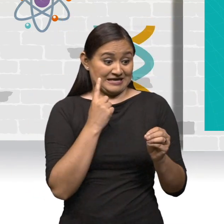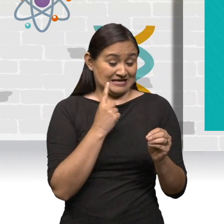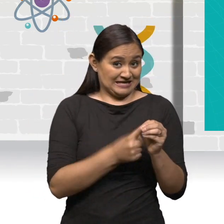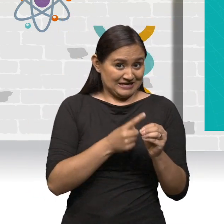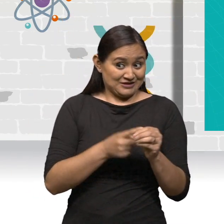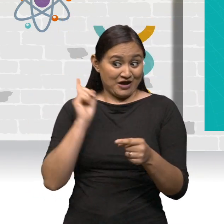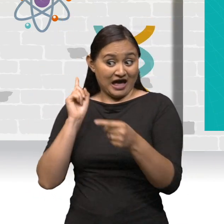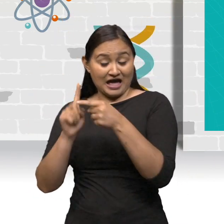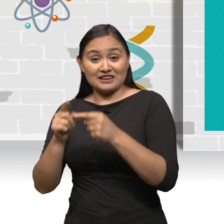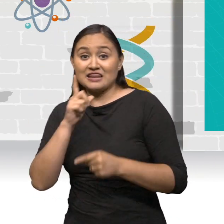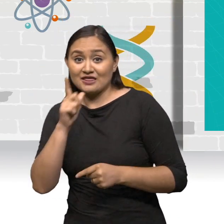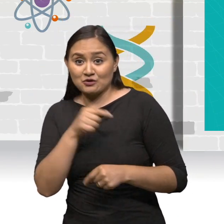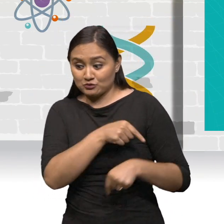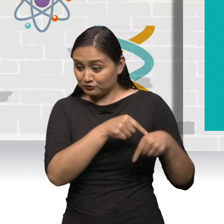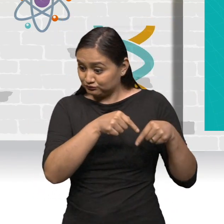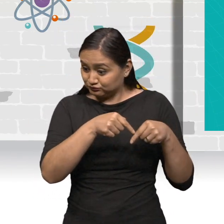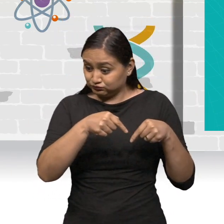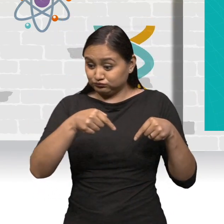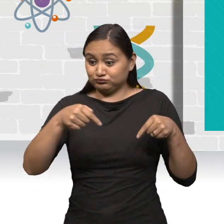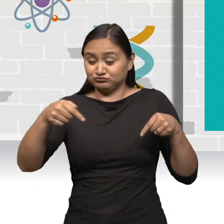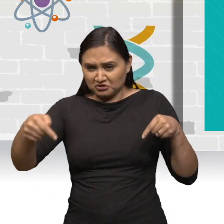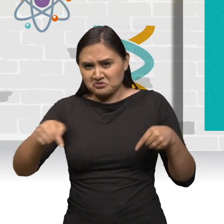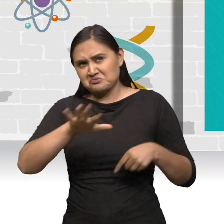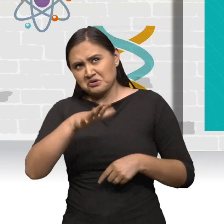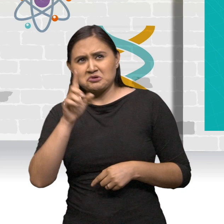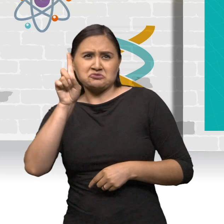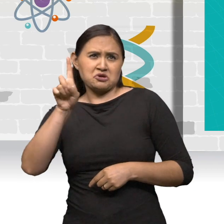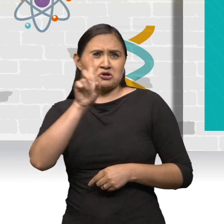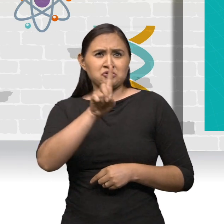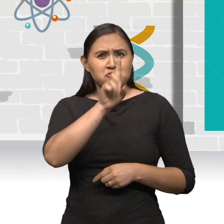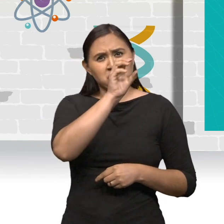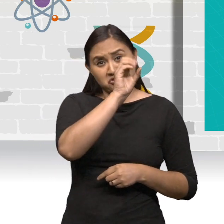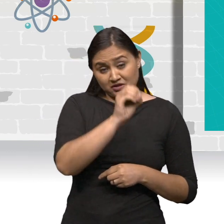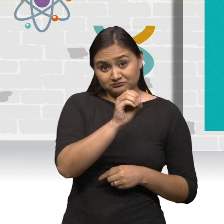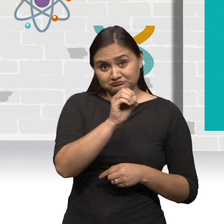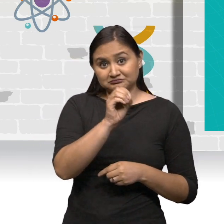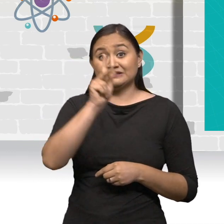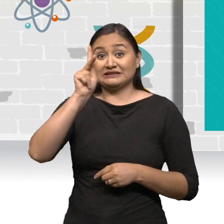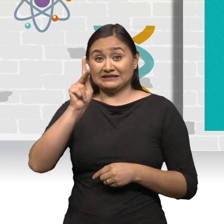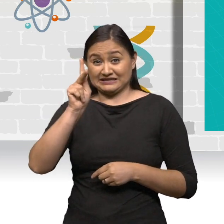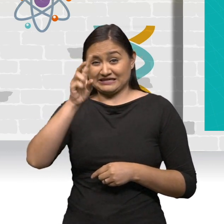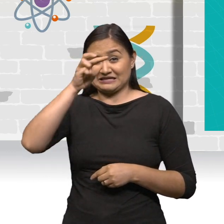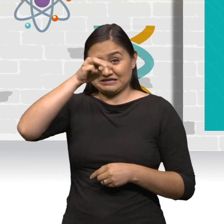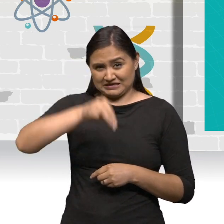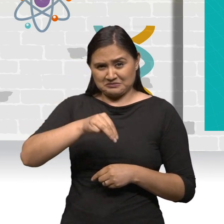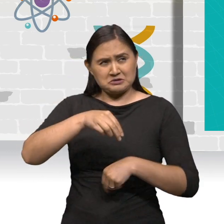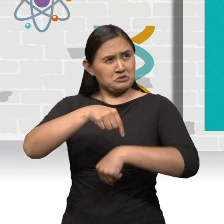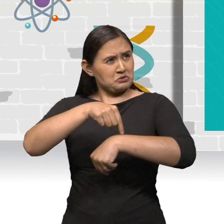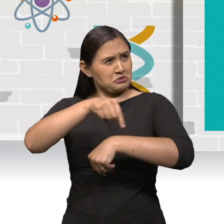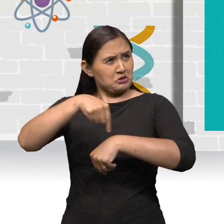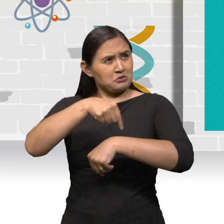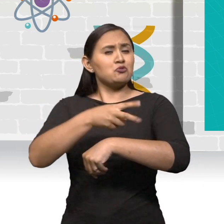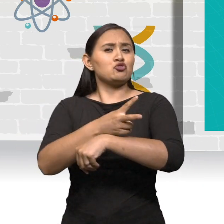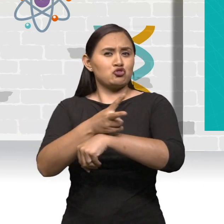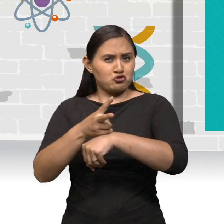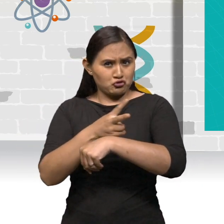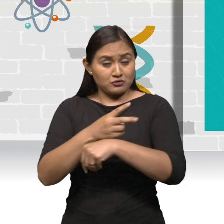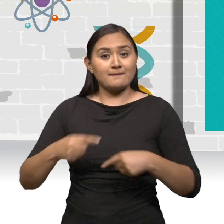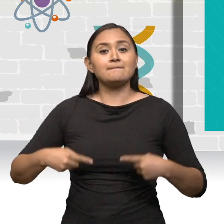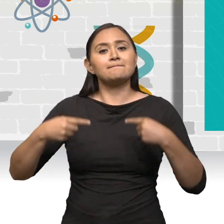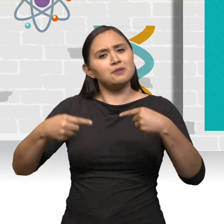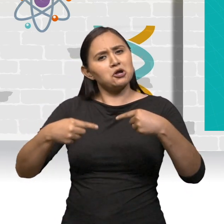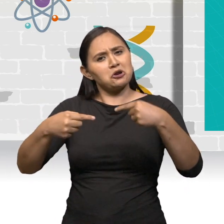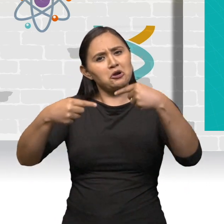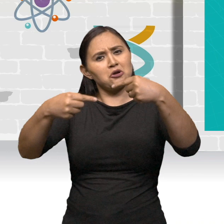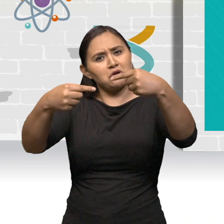distancia entre estas dos ciudades es aproximadamente 110 kilómetros, podemos deducir que nos demoraríamos 2